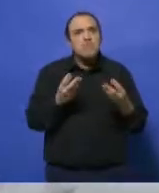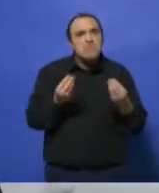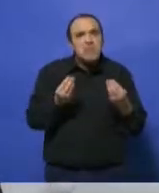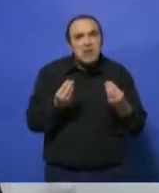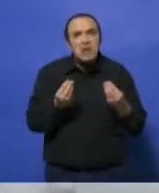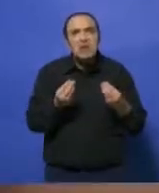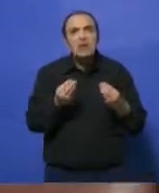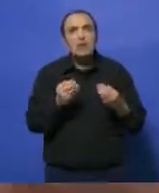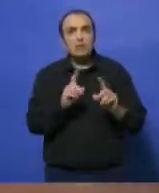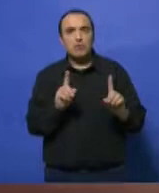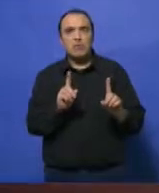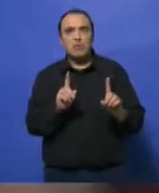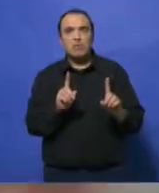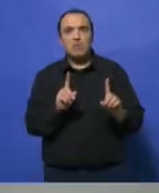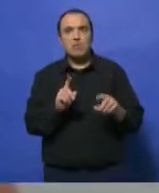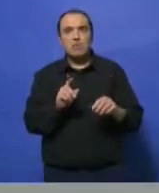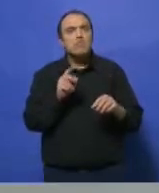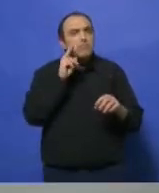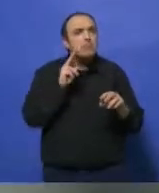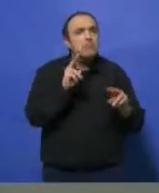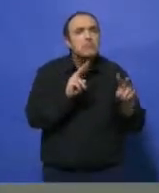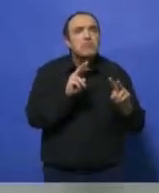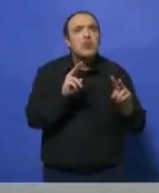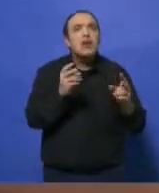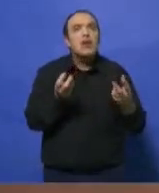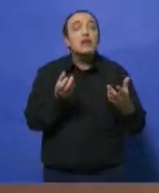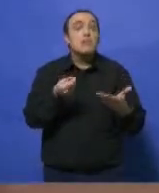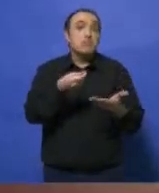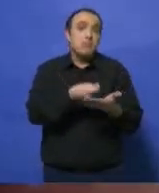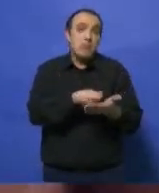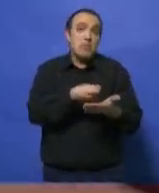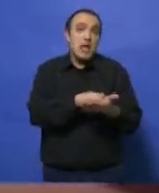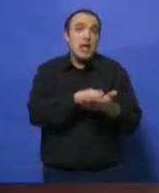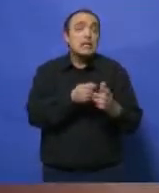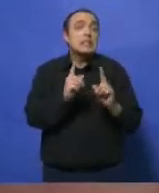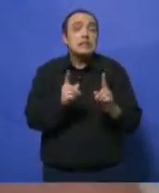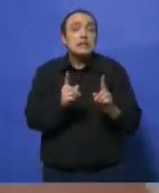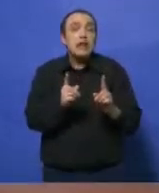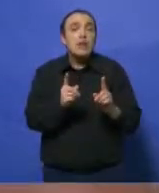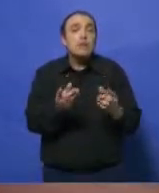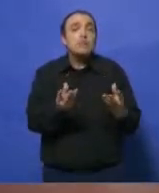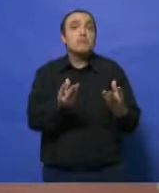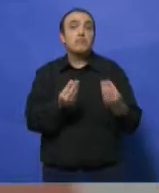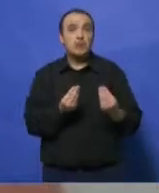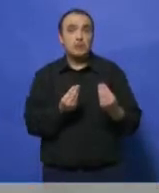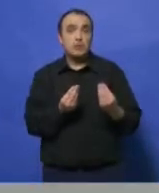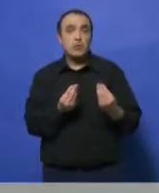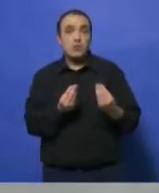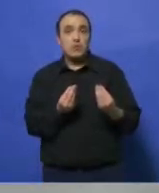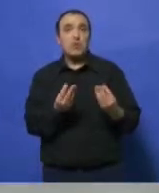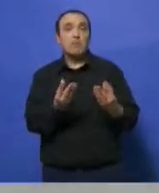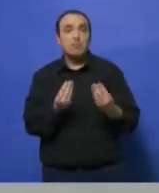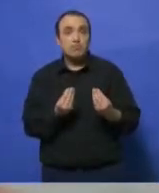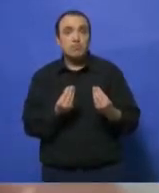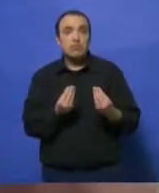importante poder reflejar eso. Y estamos buscando no solamente financiamiento, sino también cualquier tipo de aporte que nos pueda hacer útil